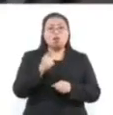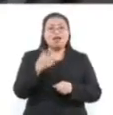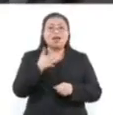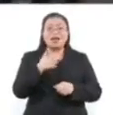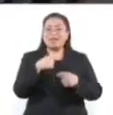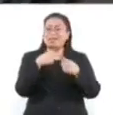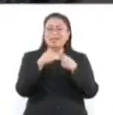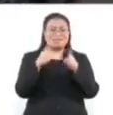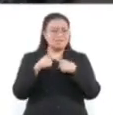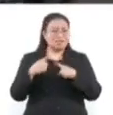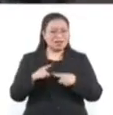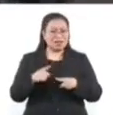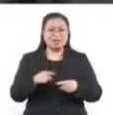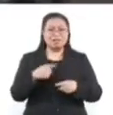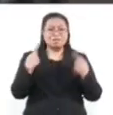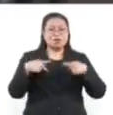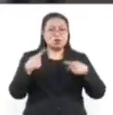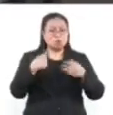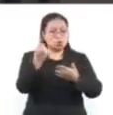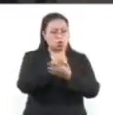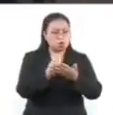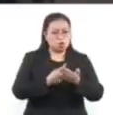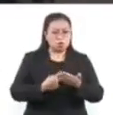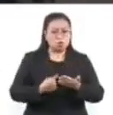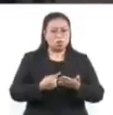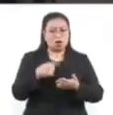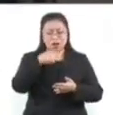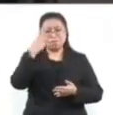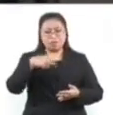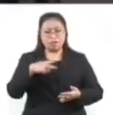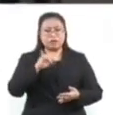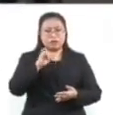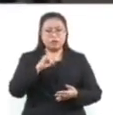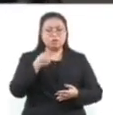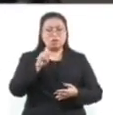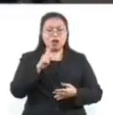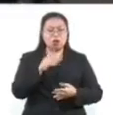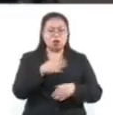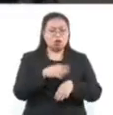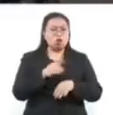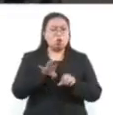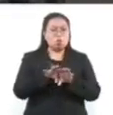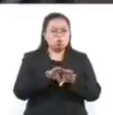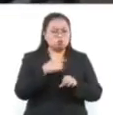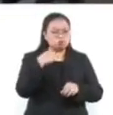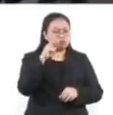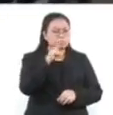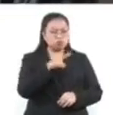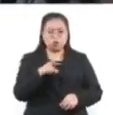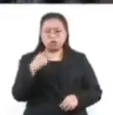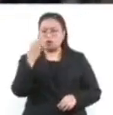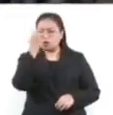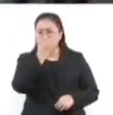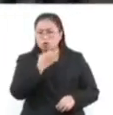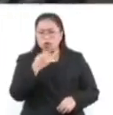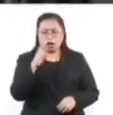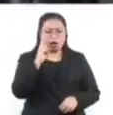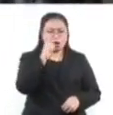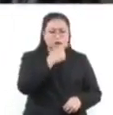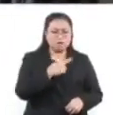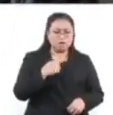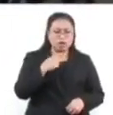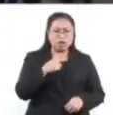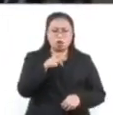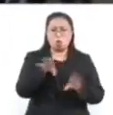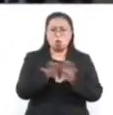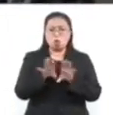tipo. Y últimamente generalmente se califica a un caricaturista como bueno o malo, según si